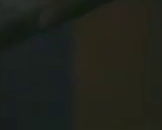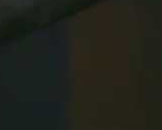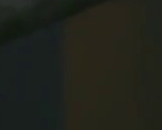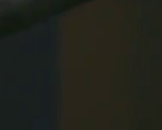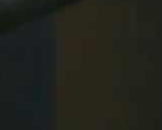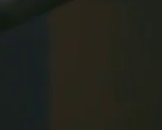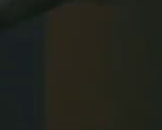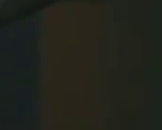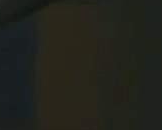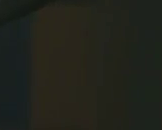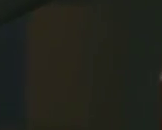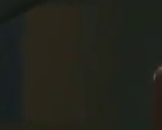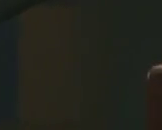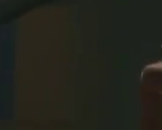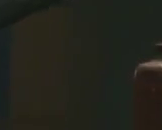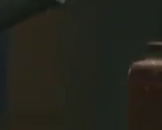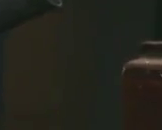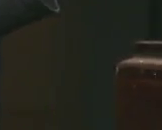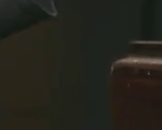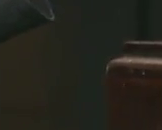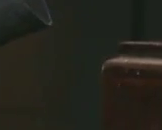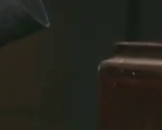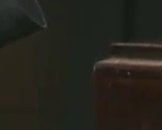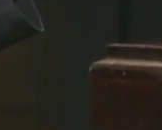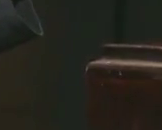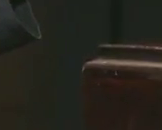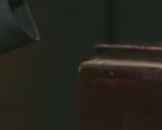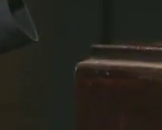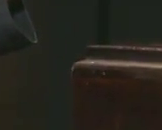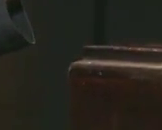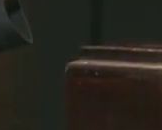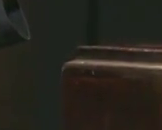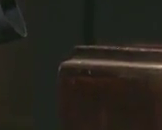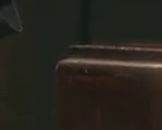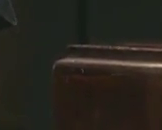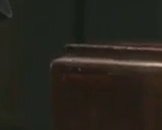el arco iris de su piel,